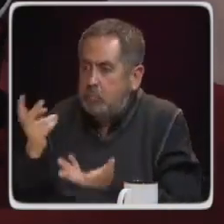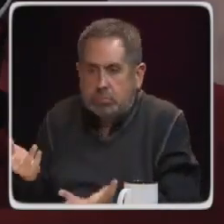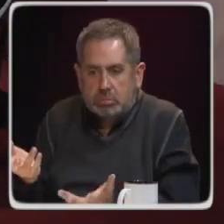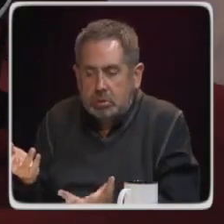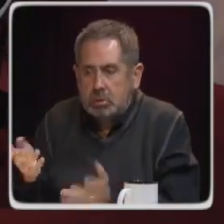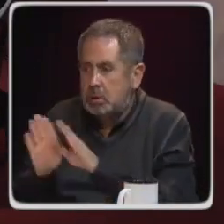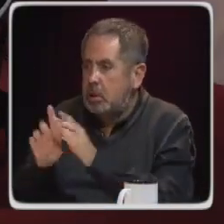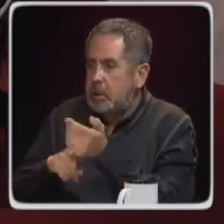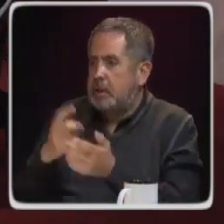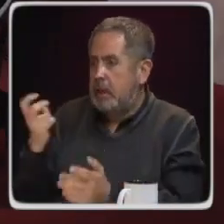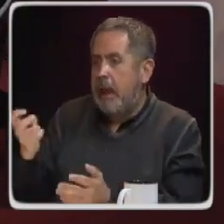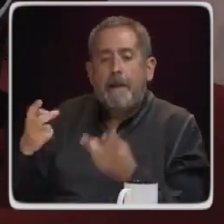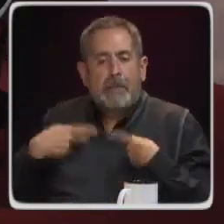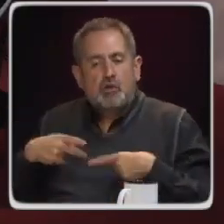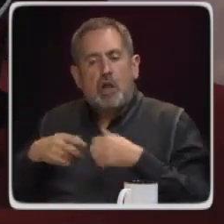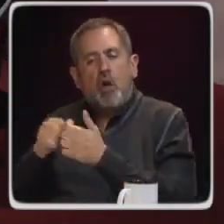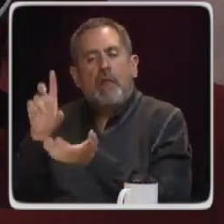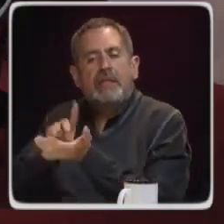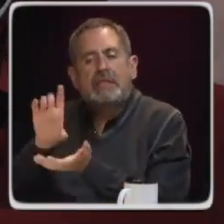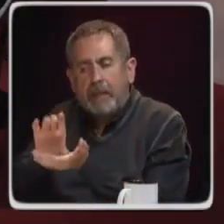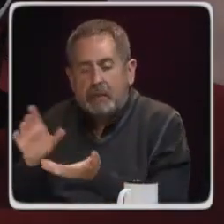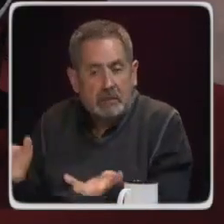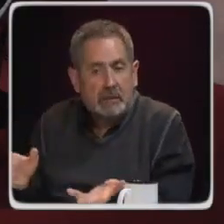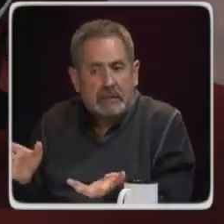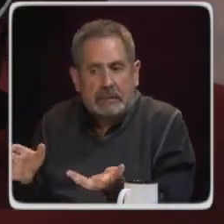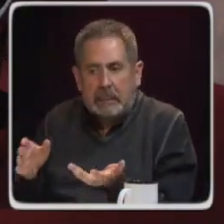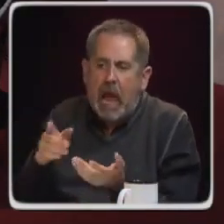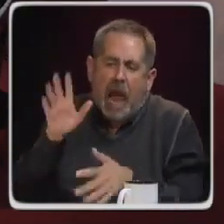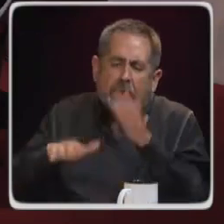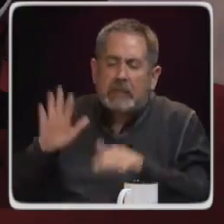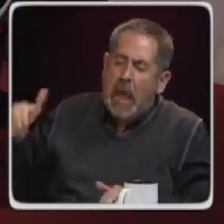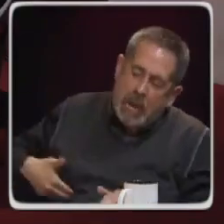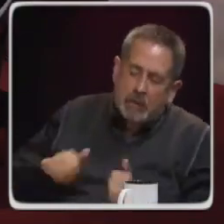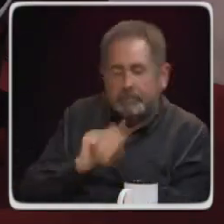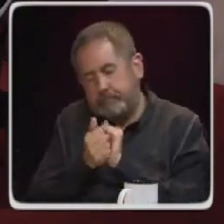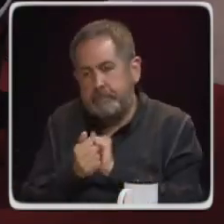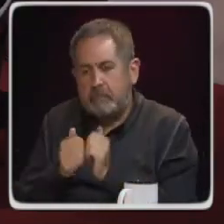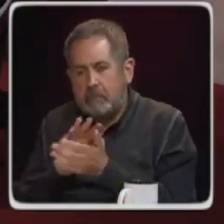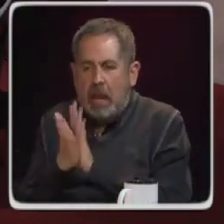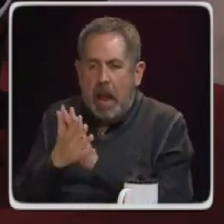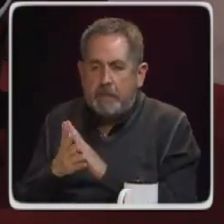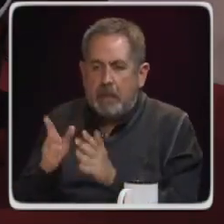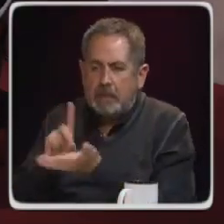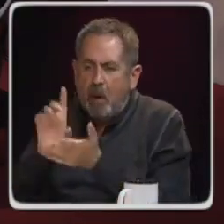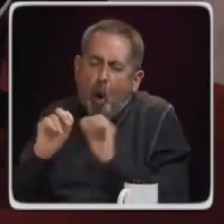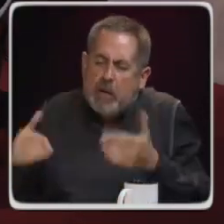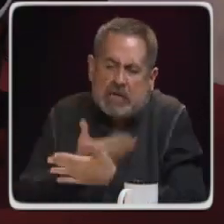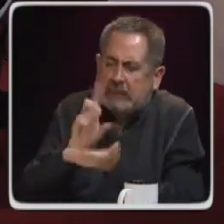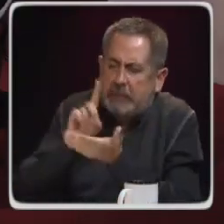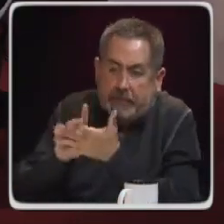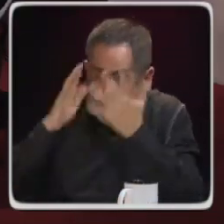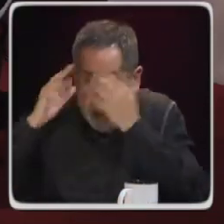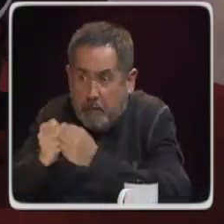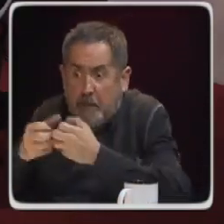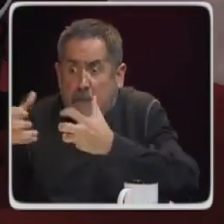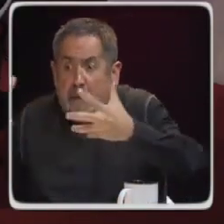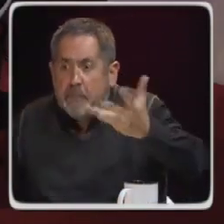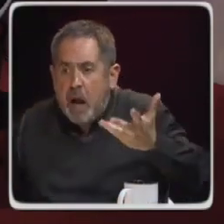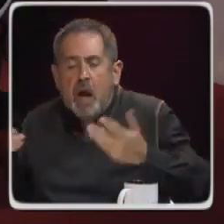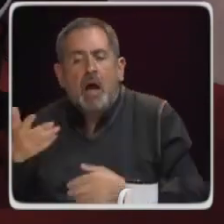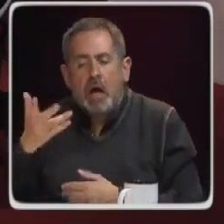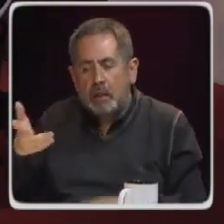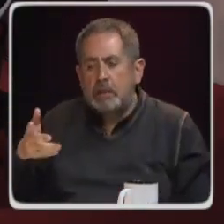intelectual. Eso abre la posibilidad a más personas. En el 2019 lo mismo se hizo un tipo de consulta, pero todo era a